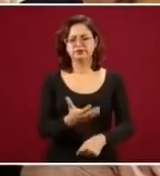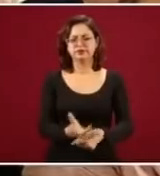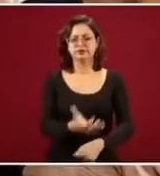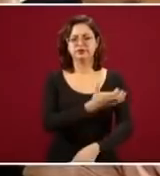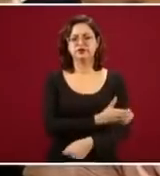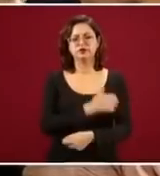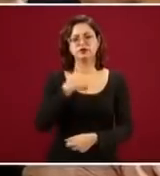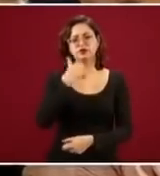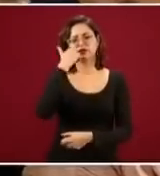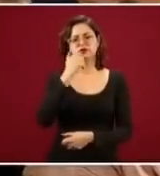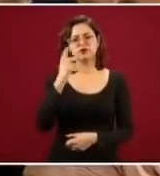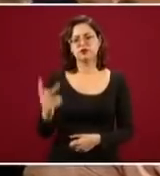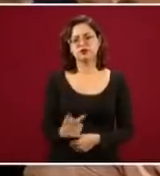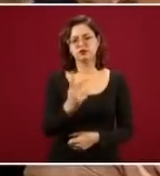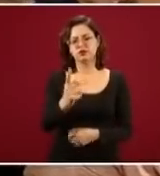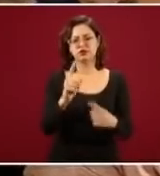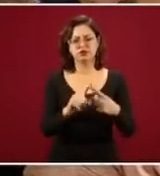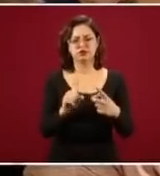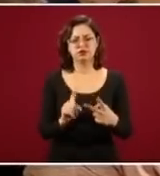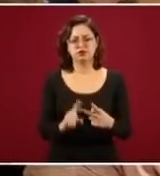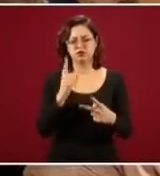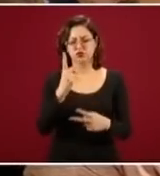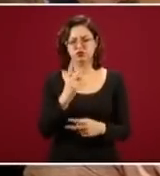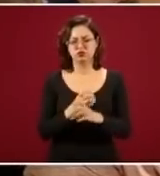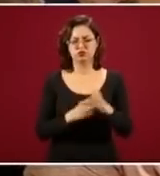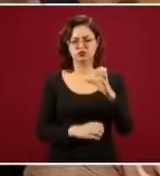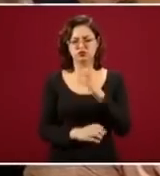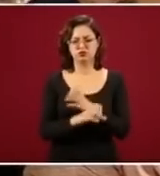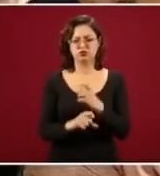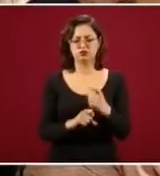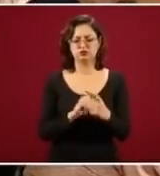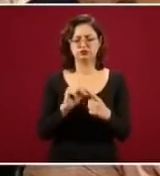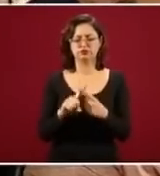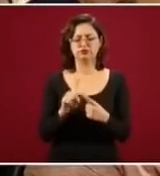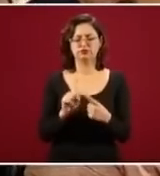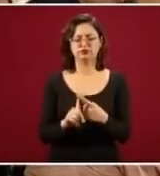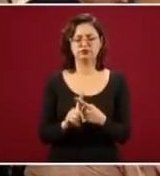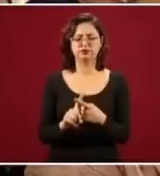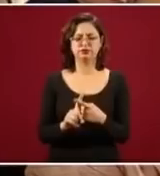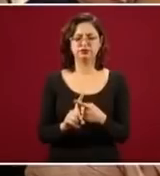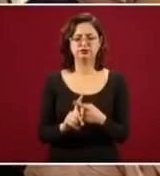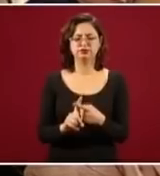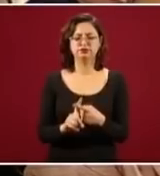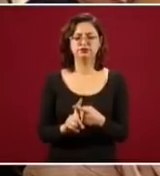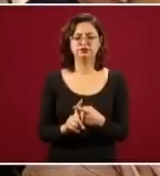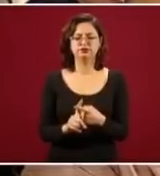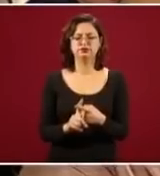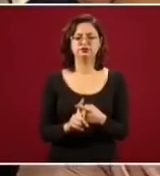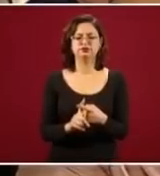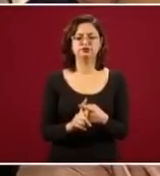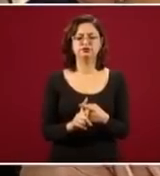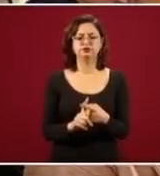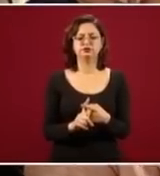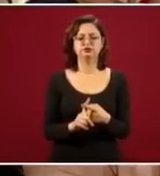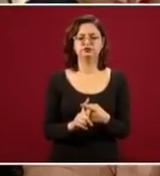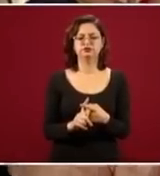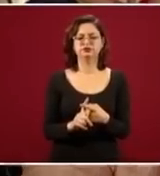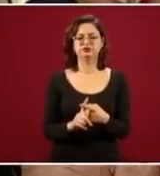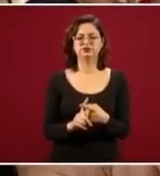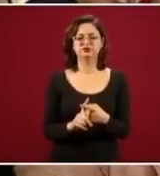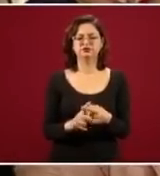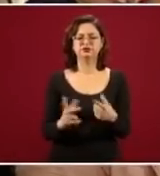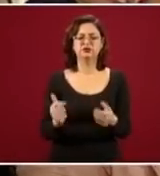sobre la conservación de, obviamente, el arte arqueológico, por supuesto, toda la